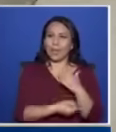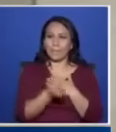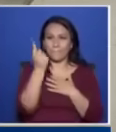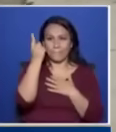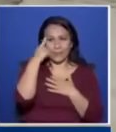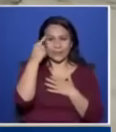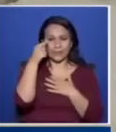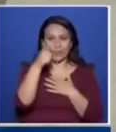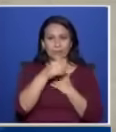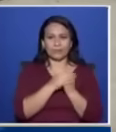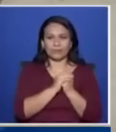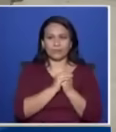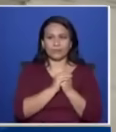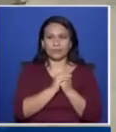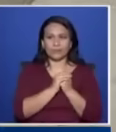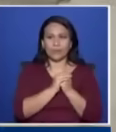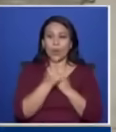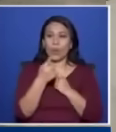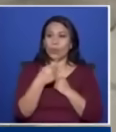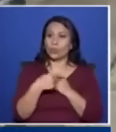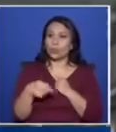que si ustedes, por ejemplo,